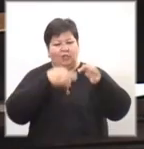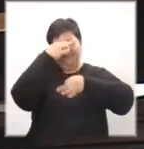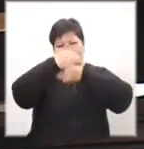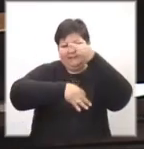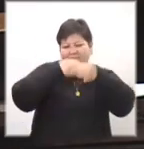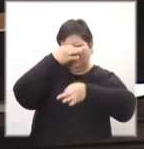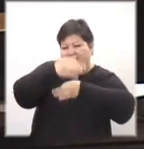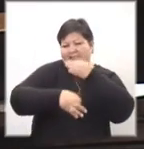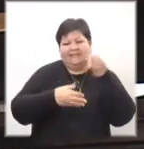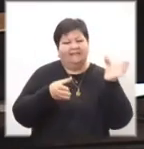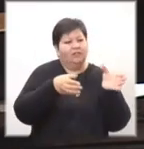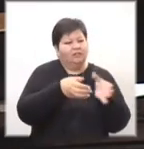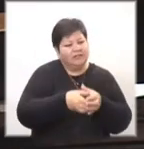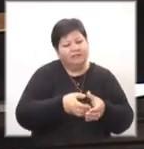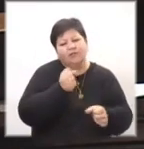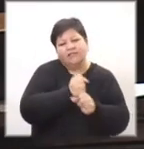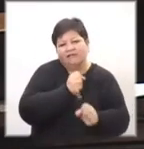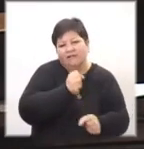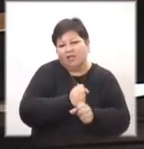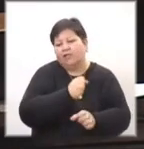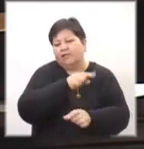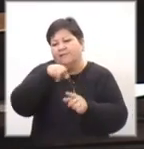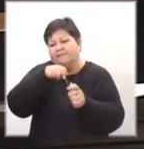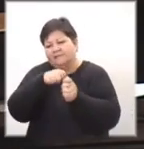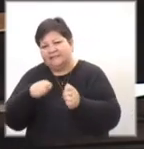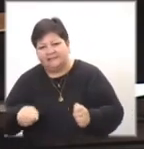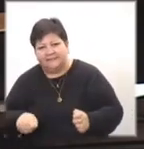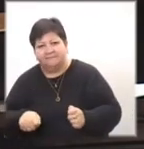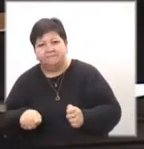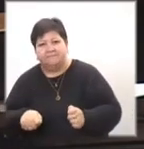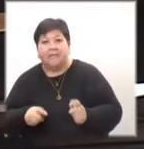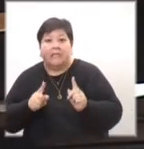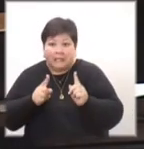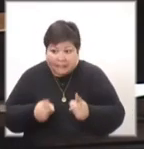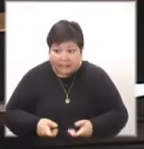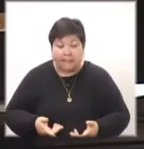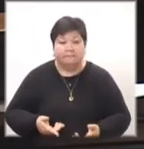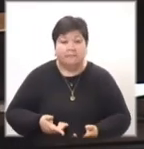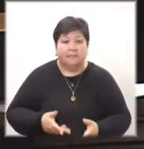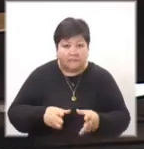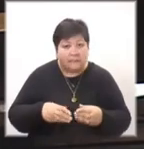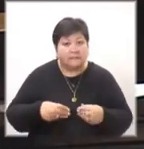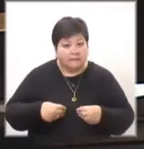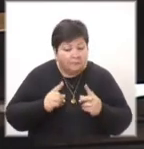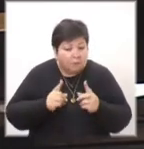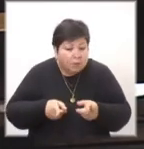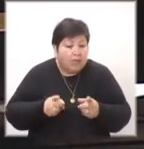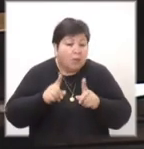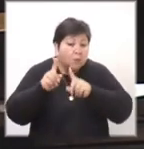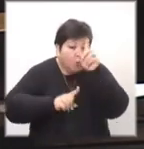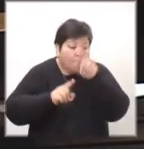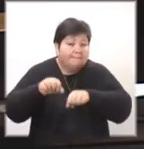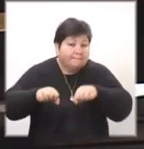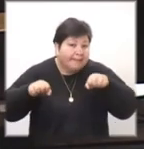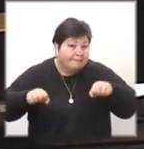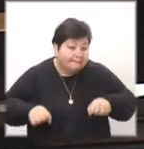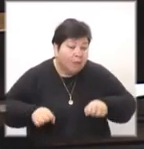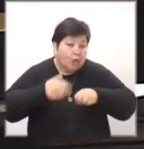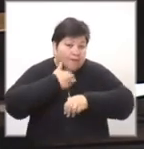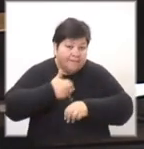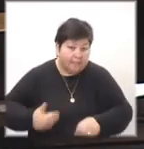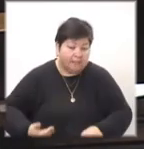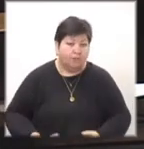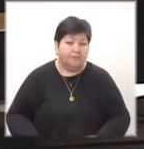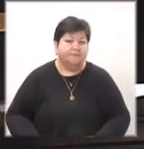de los trabajadores o del PIT-CNT, e incluso fue reconocido por miembros del gobierno. Luego de la comparecencia del